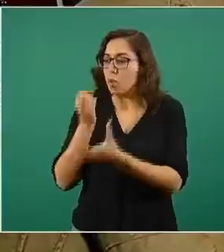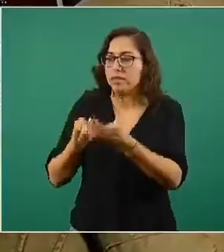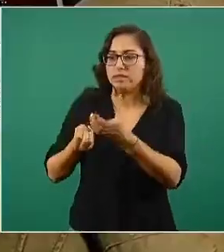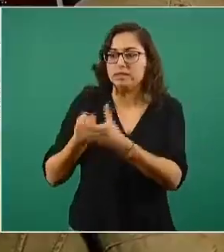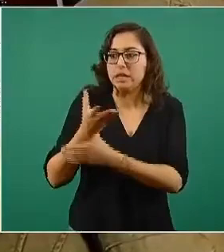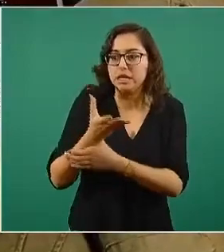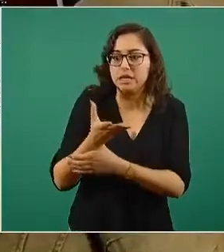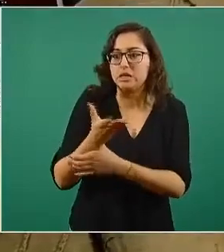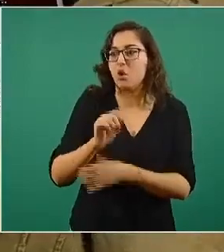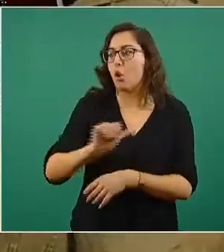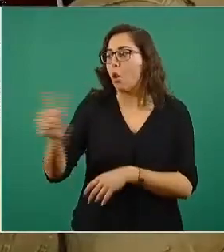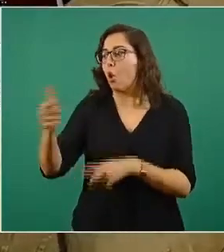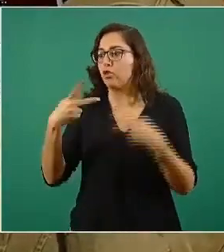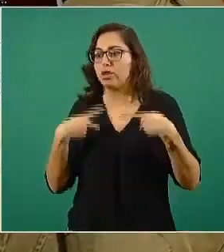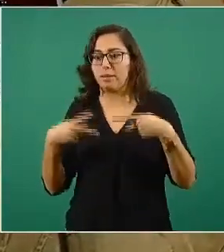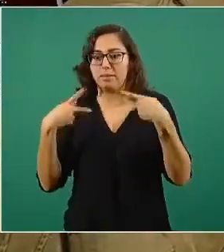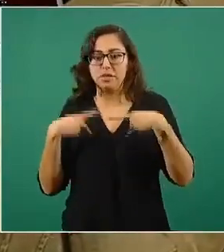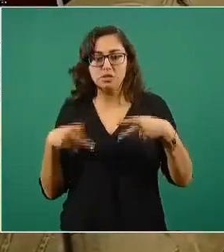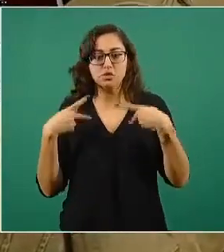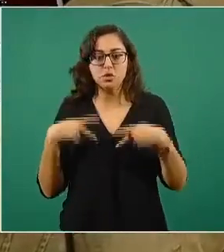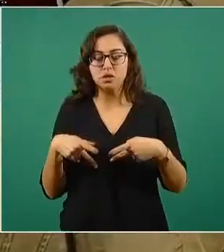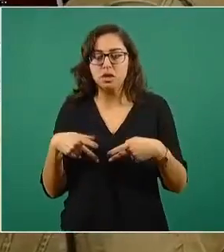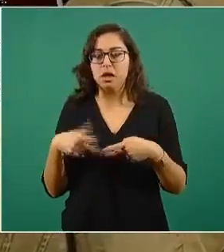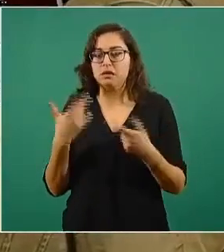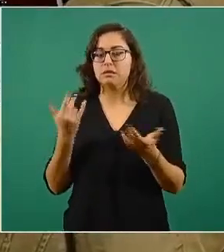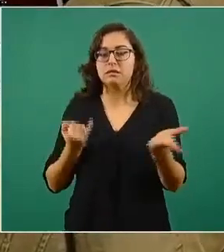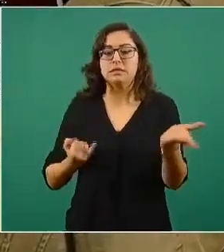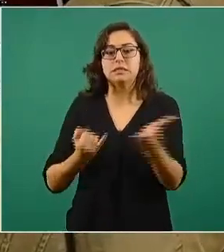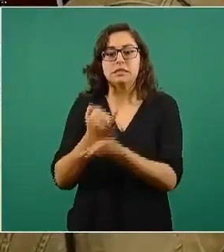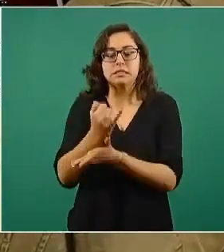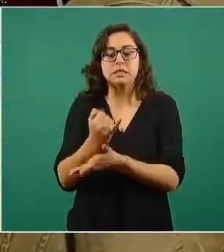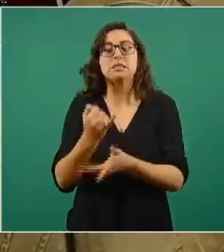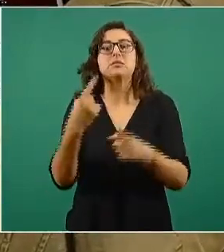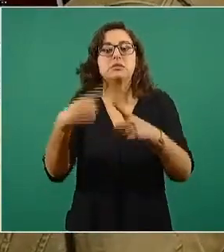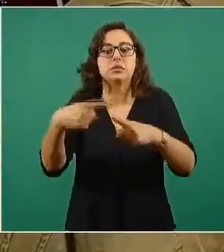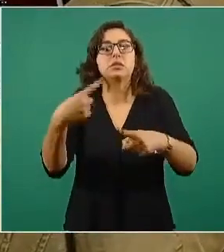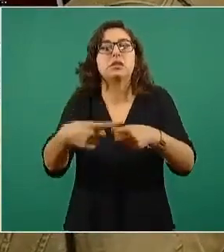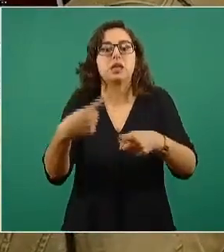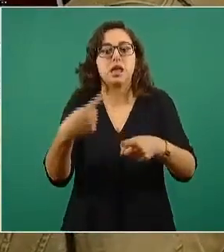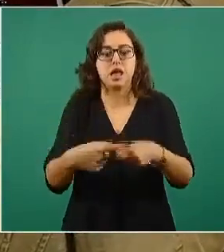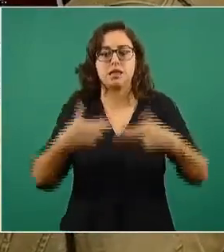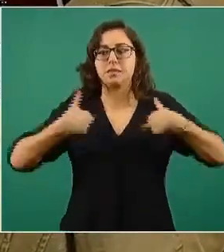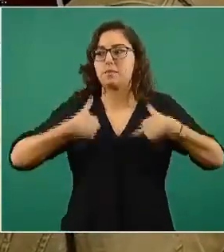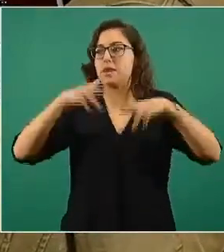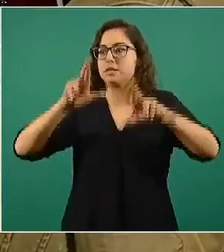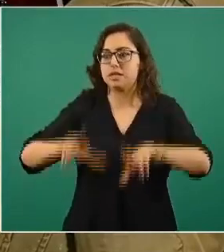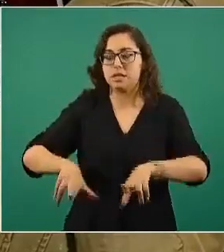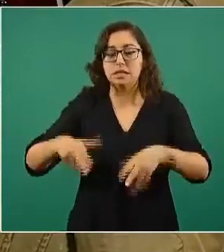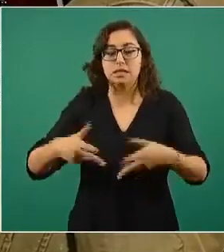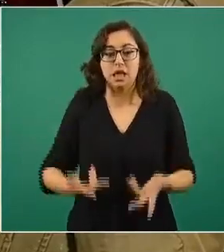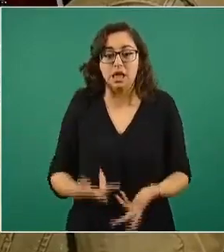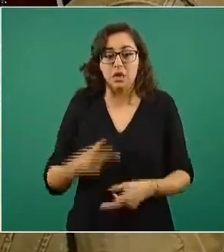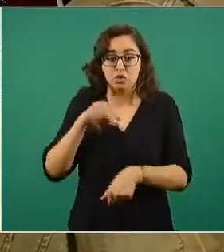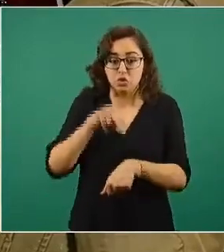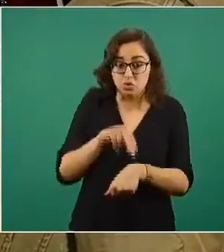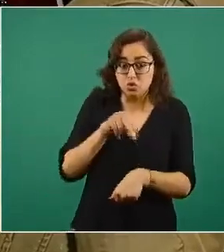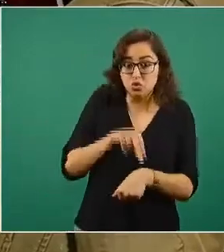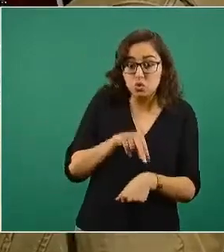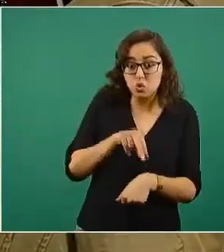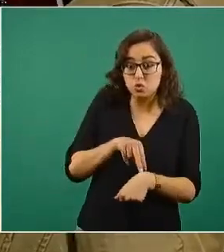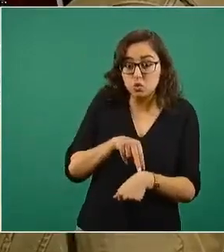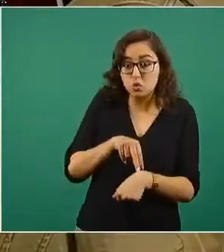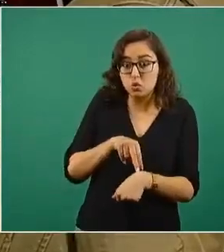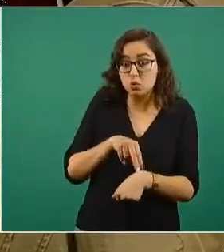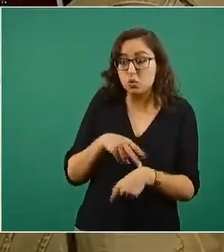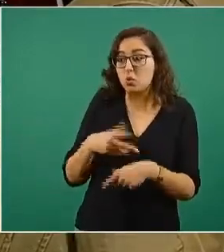quién podría? ¿El médico podría validar la utilización o la decisión de que tiene todo el derecho